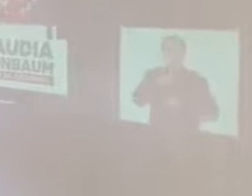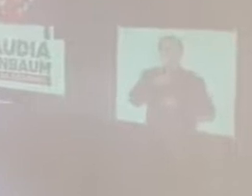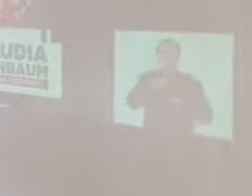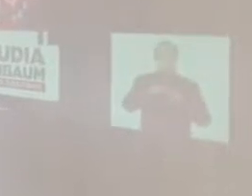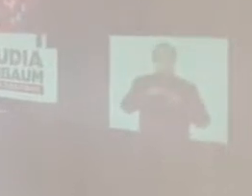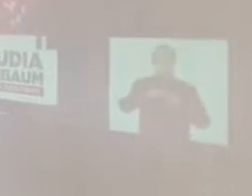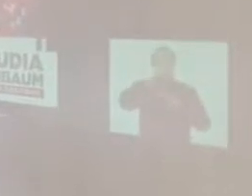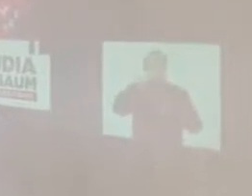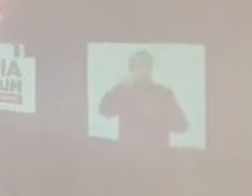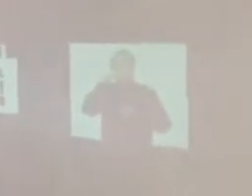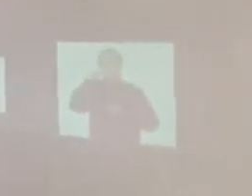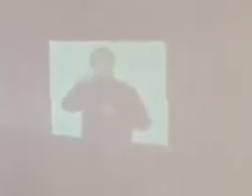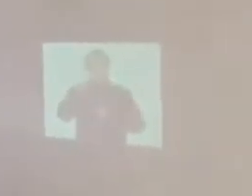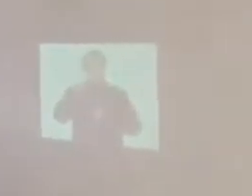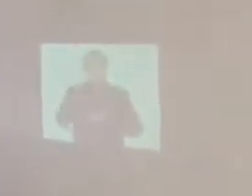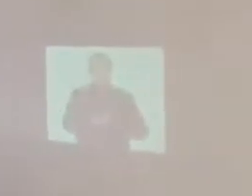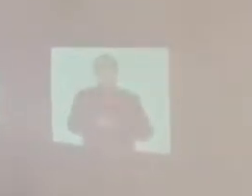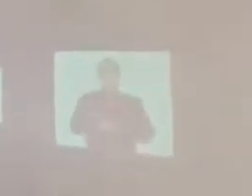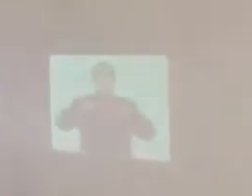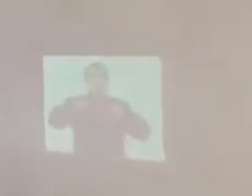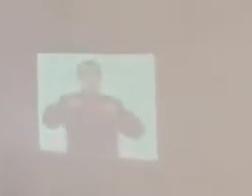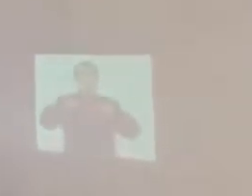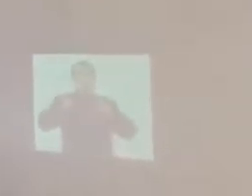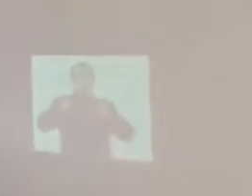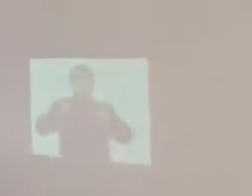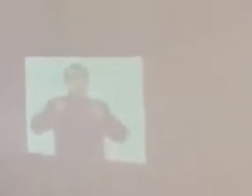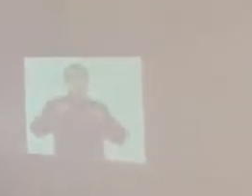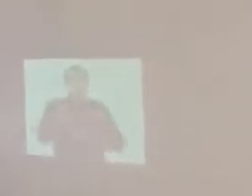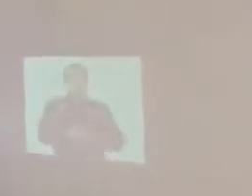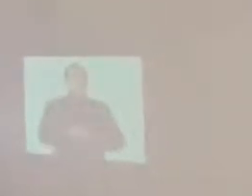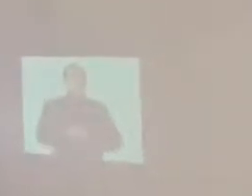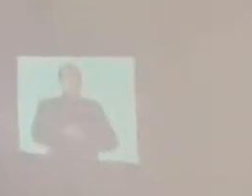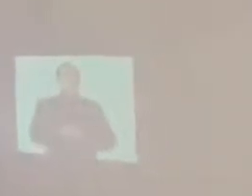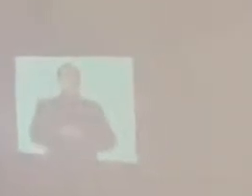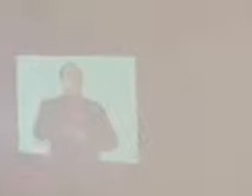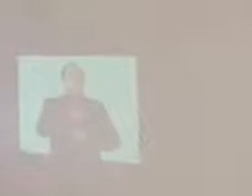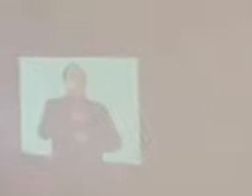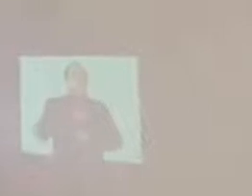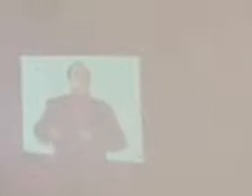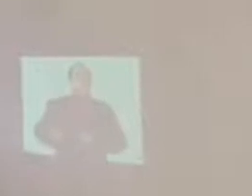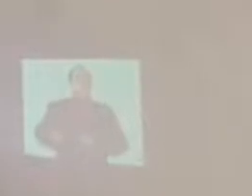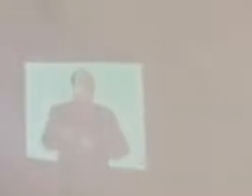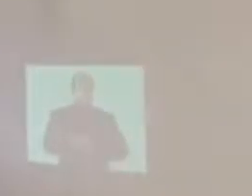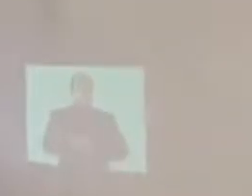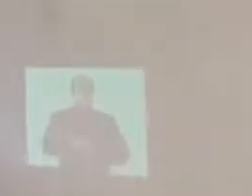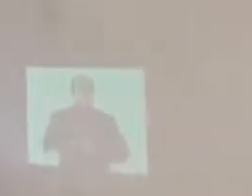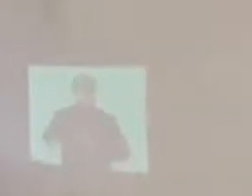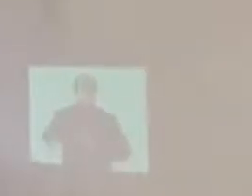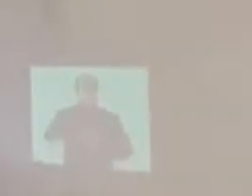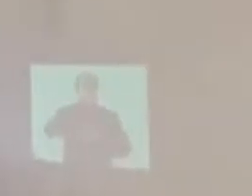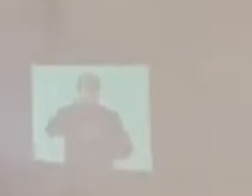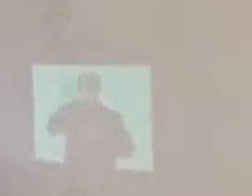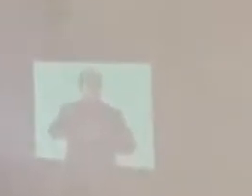Ramírez Cuevas, vocero del Presidente de la República. Muchas gracias, Rocío, Ariadna,